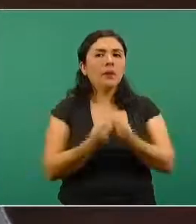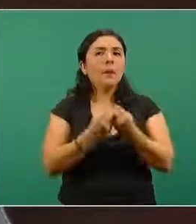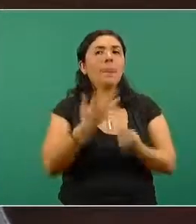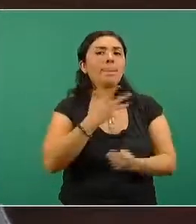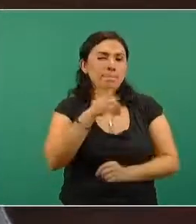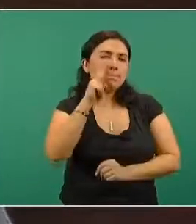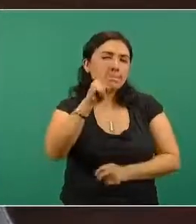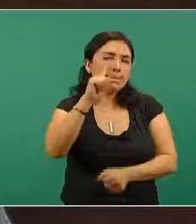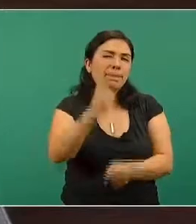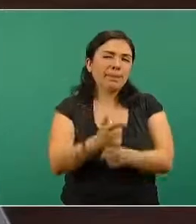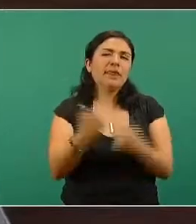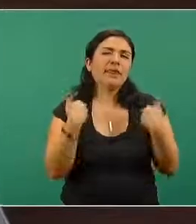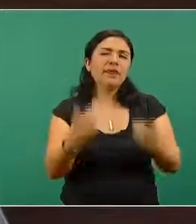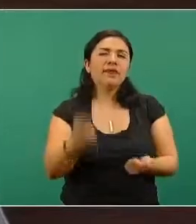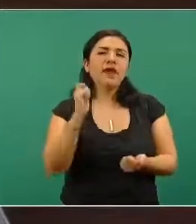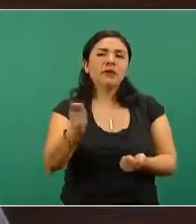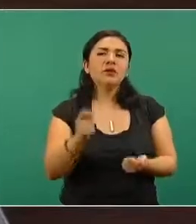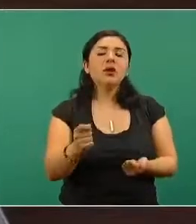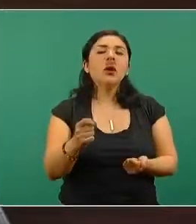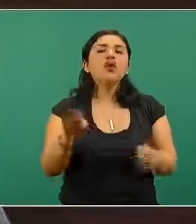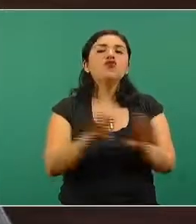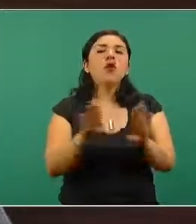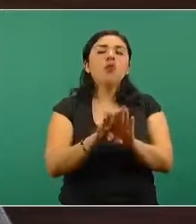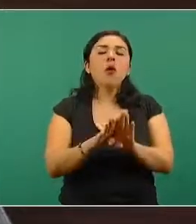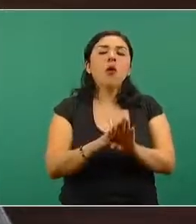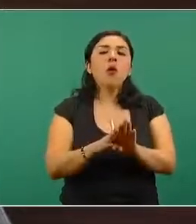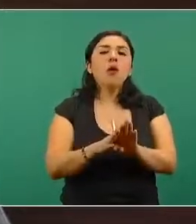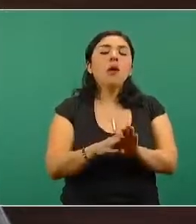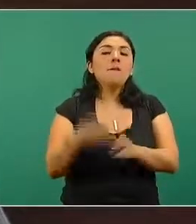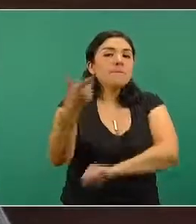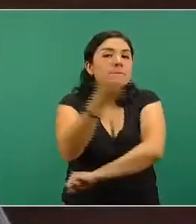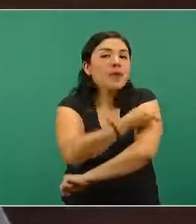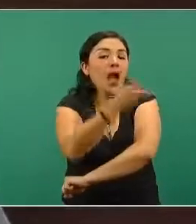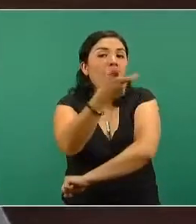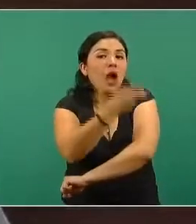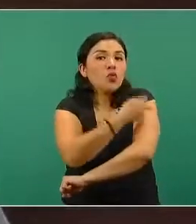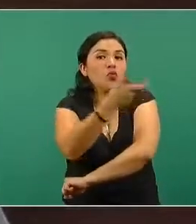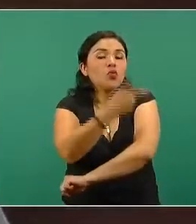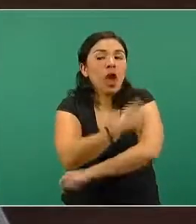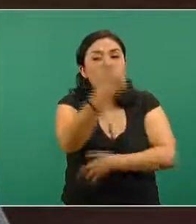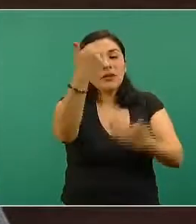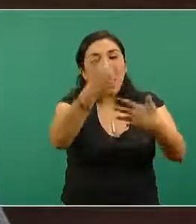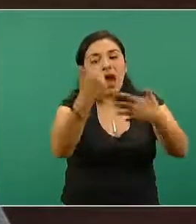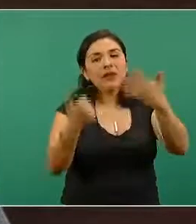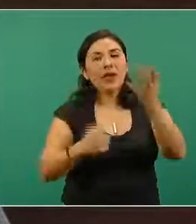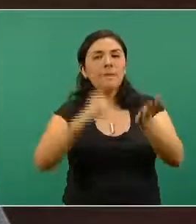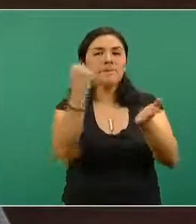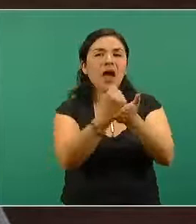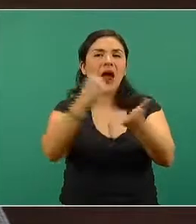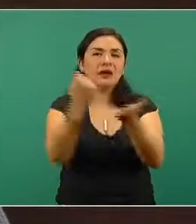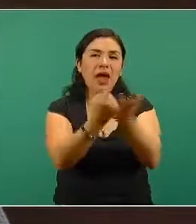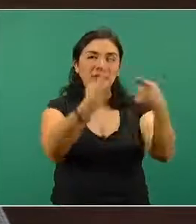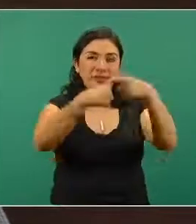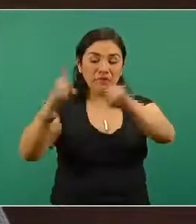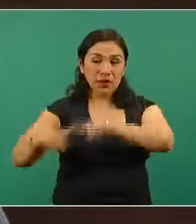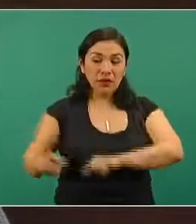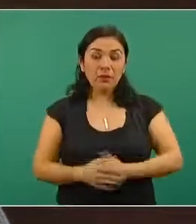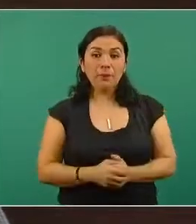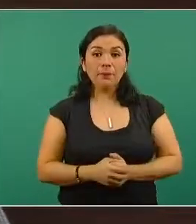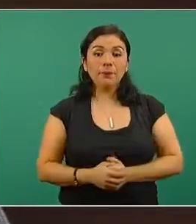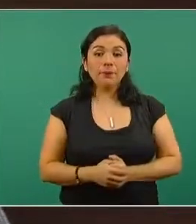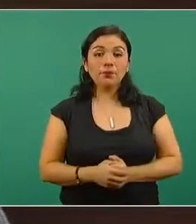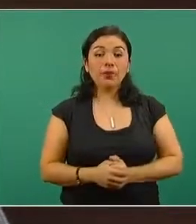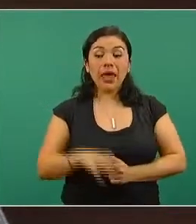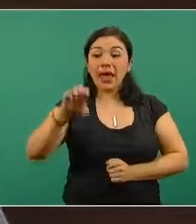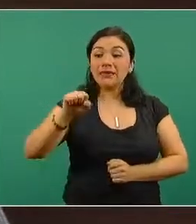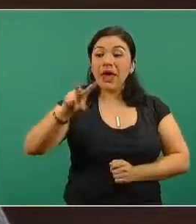claramente refleja el número relativo de las vacunas que se han puesto de cada una de estas marcas. El porcentaje